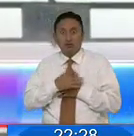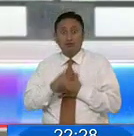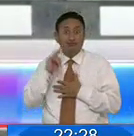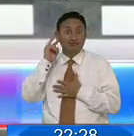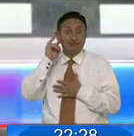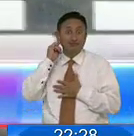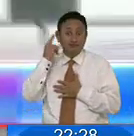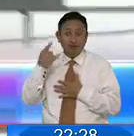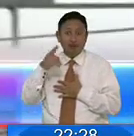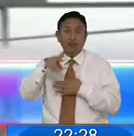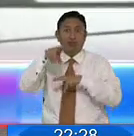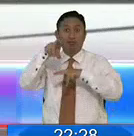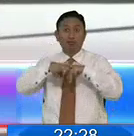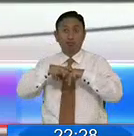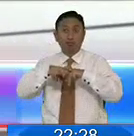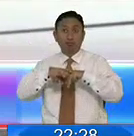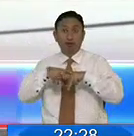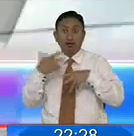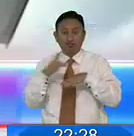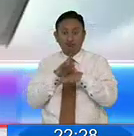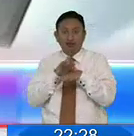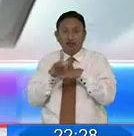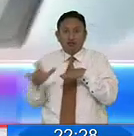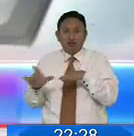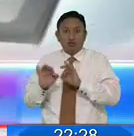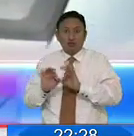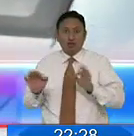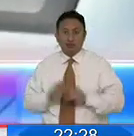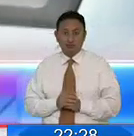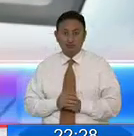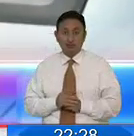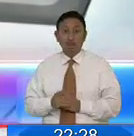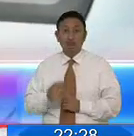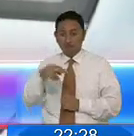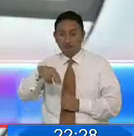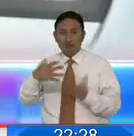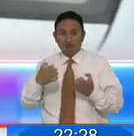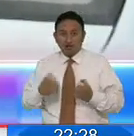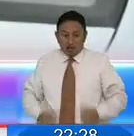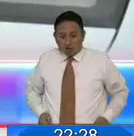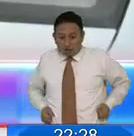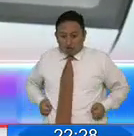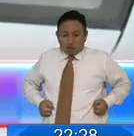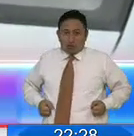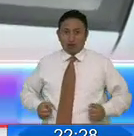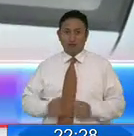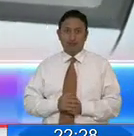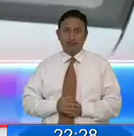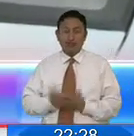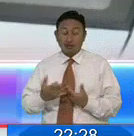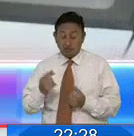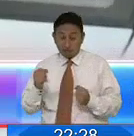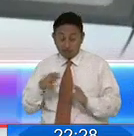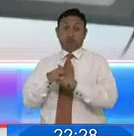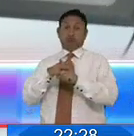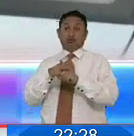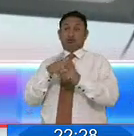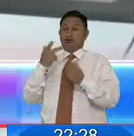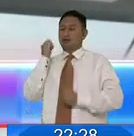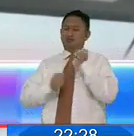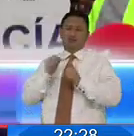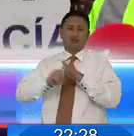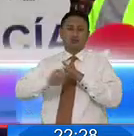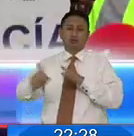yacía en el suelo aparentemente su ropa interior mientras héctor buscaba acomodarse los pantalones al ser sorprendido salió huyendo